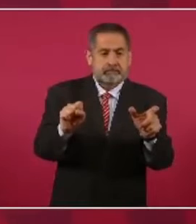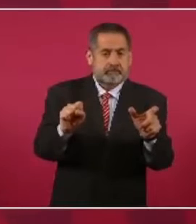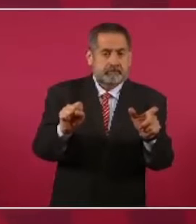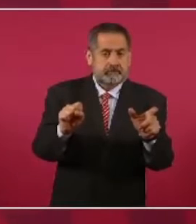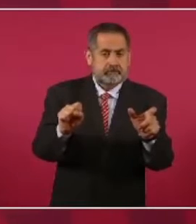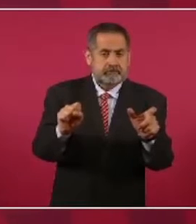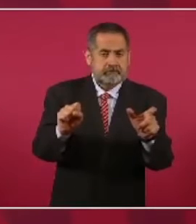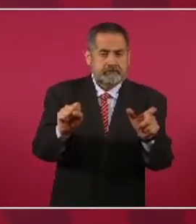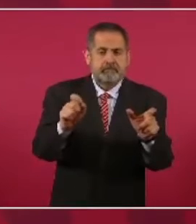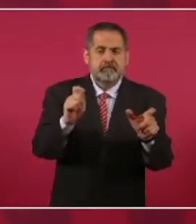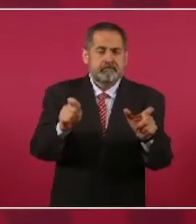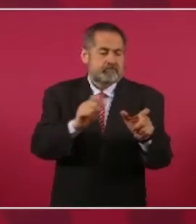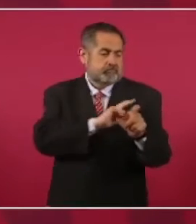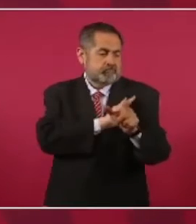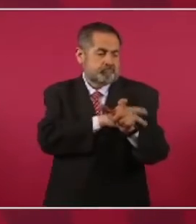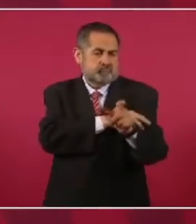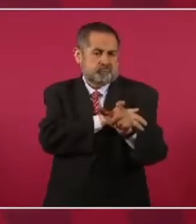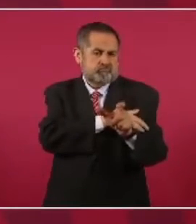es poder.